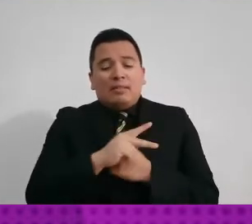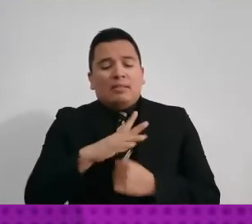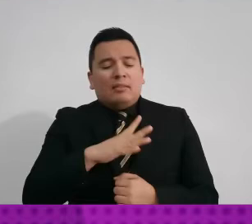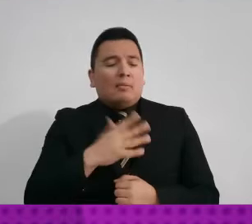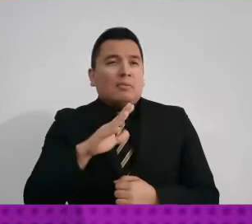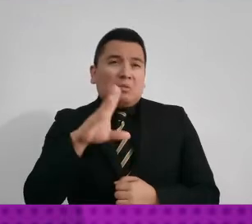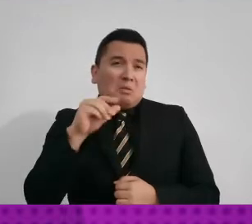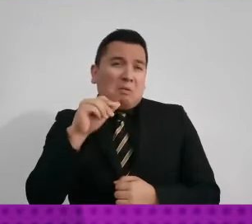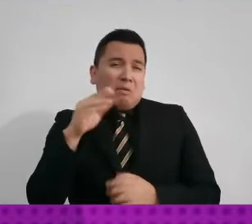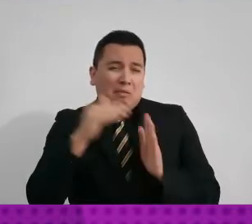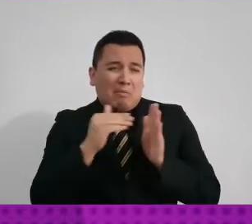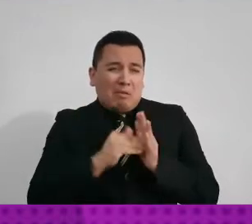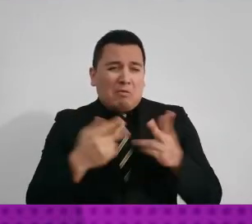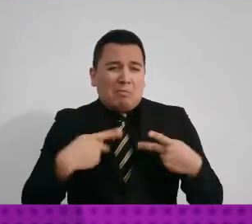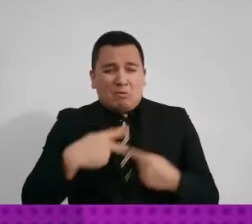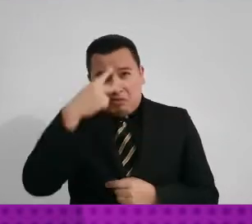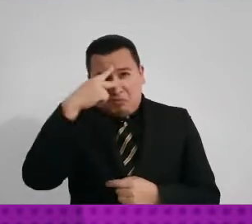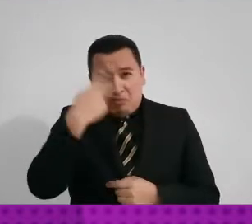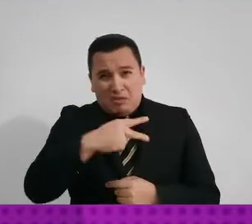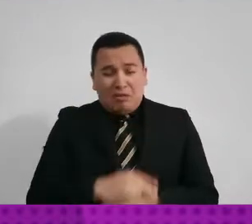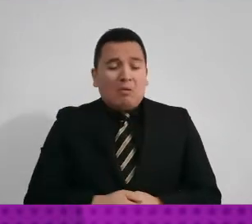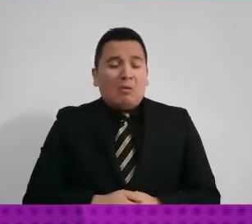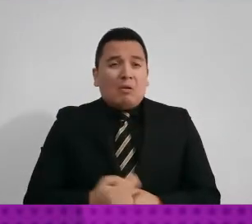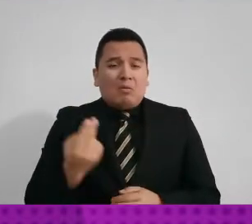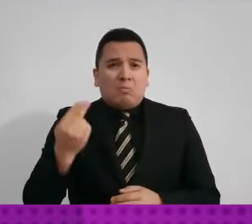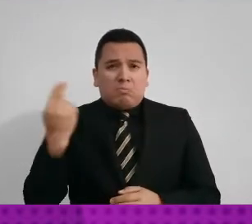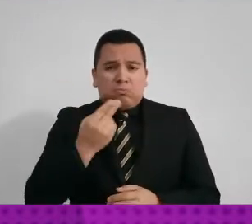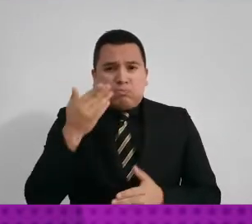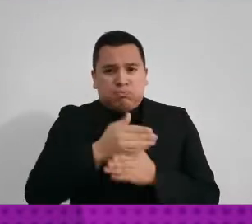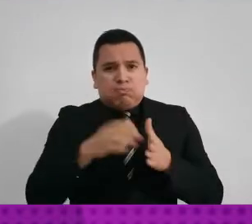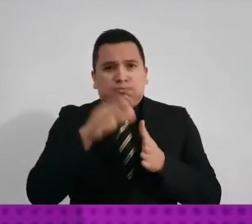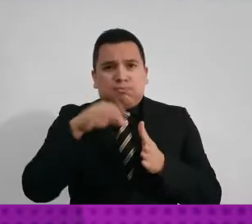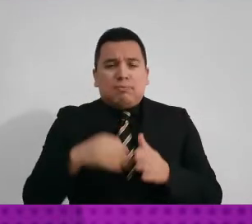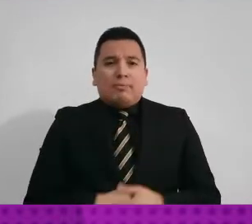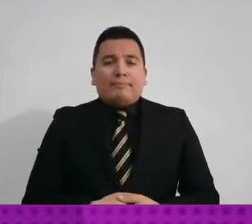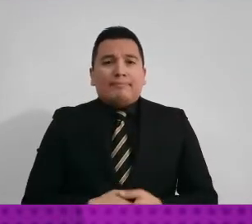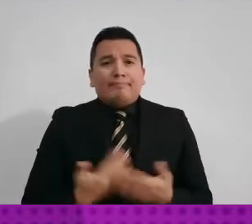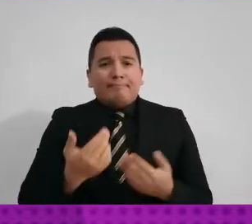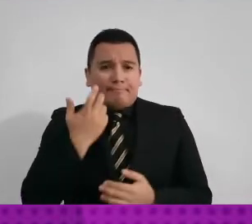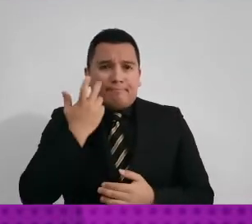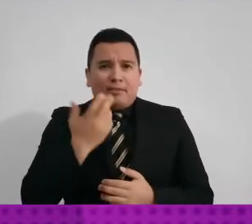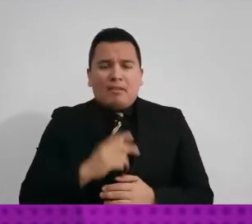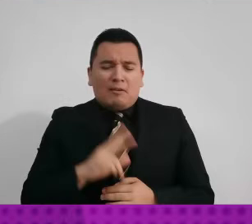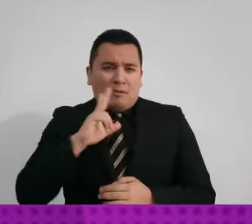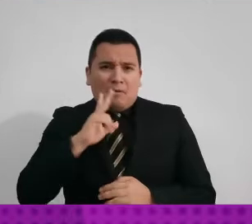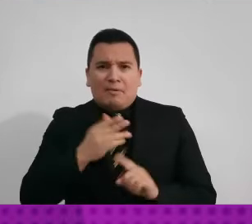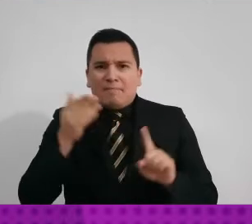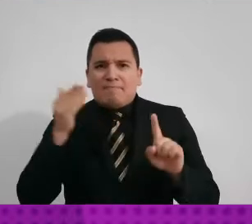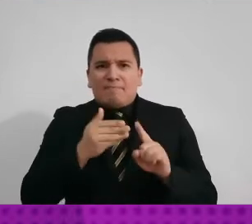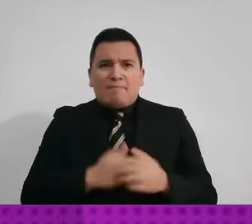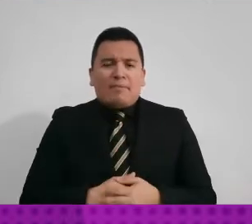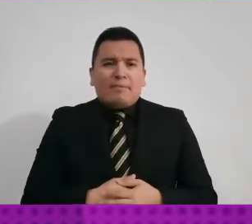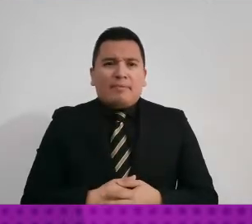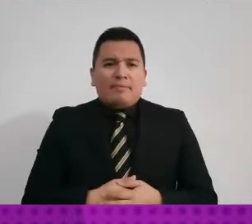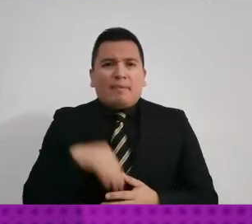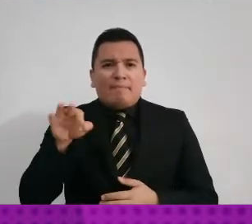de mexicanas y mexicanos podrán acudir a ejercer su sufragio. Ahorita quisiera entrar un poquito, a